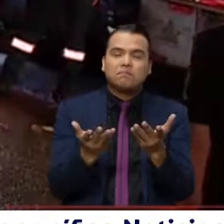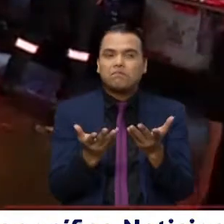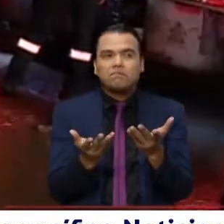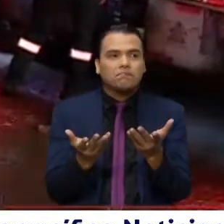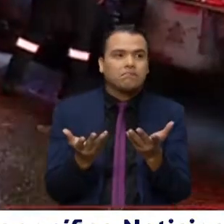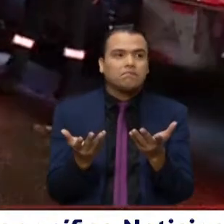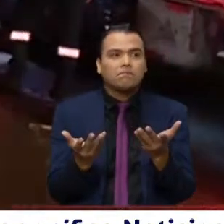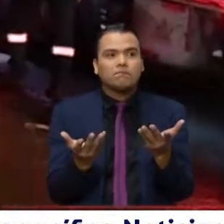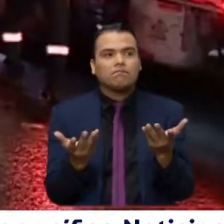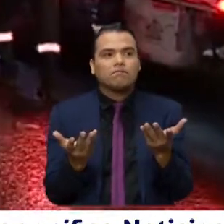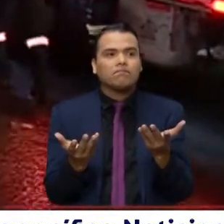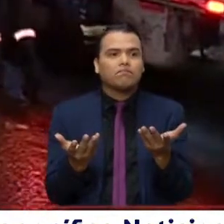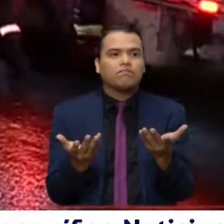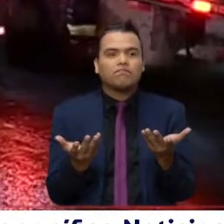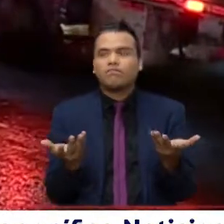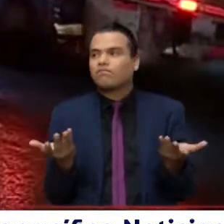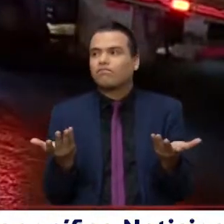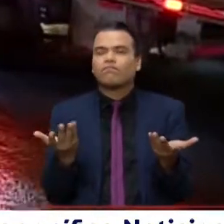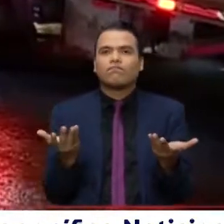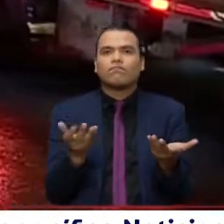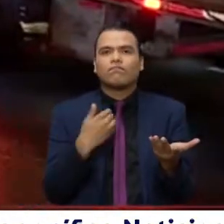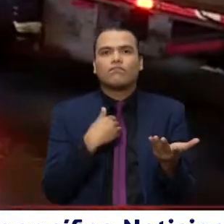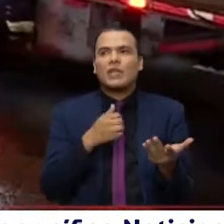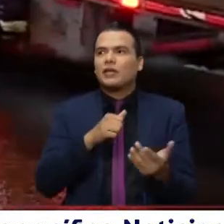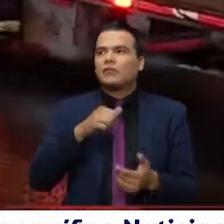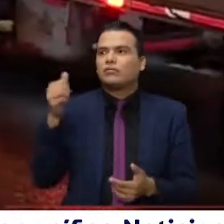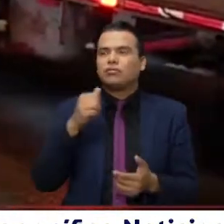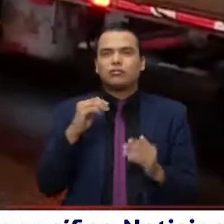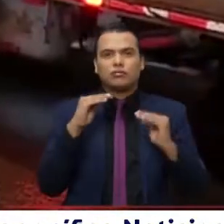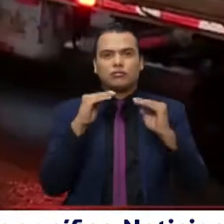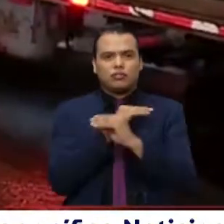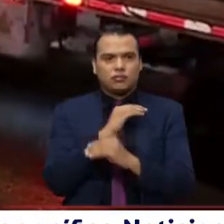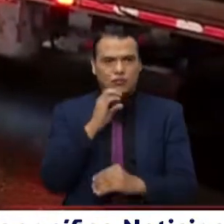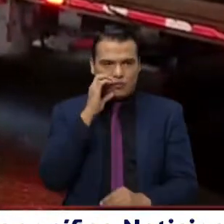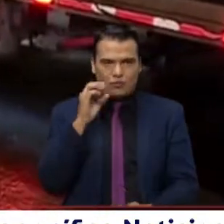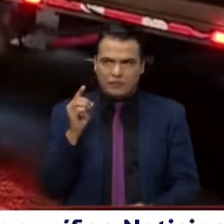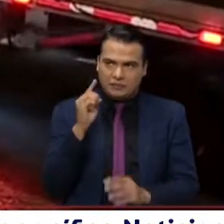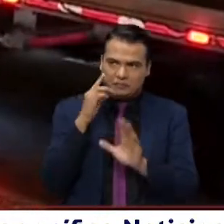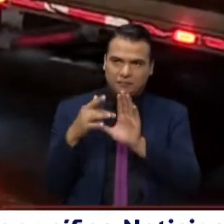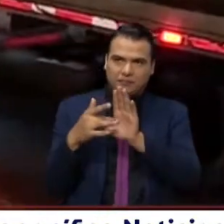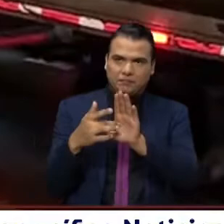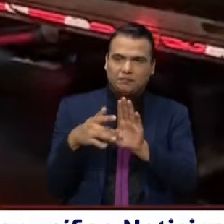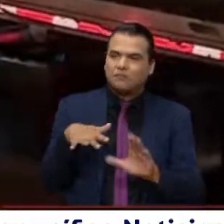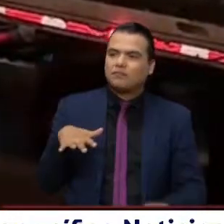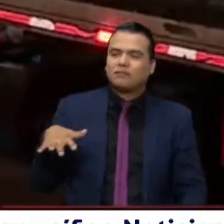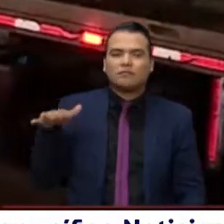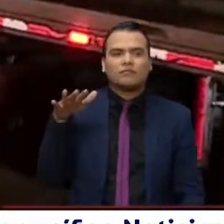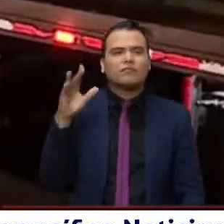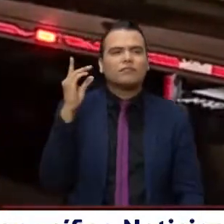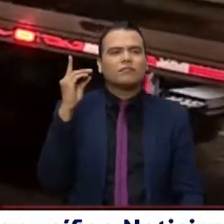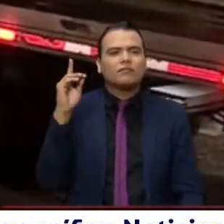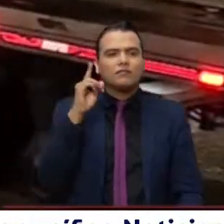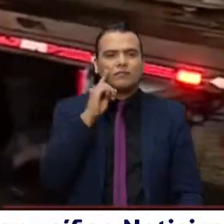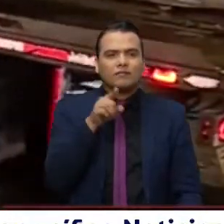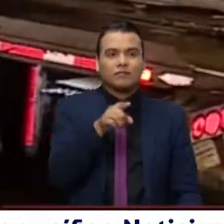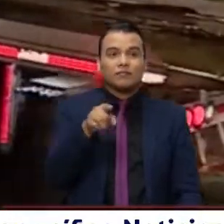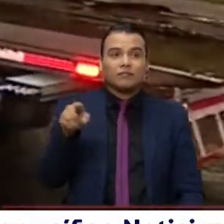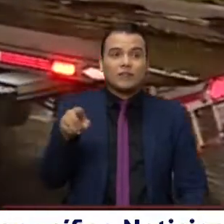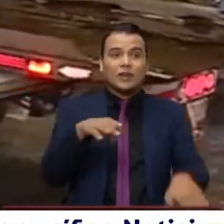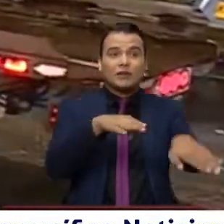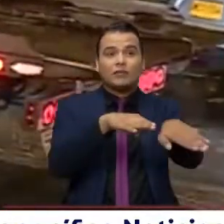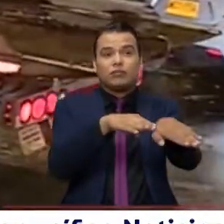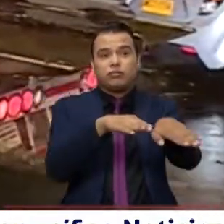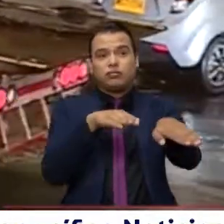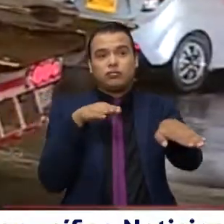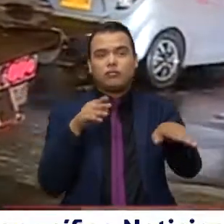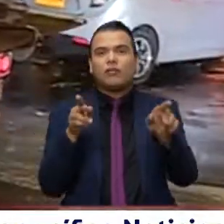poco de inestabilidad en el transporte. Le voy a decir a mi camarógrafo que gire hacia el lado derecho. Ustedes van a ver, hay un